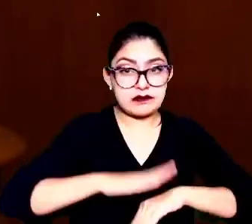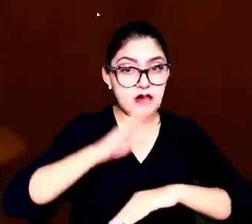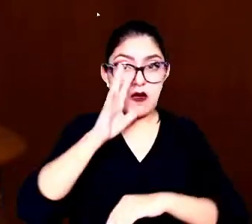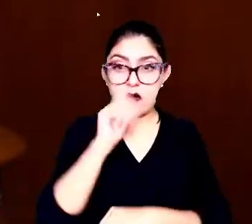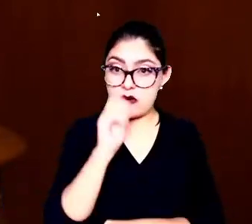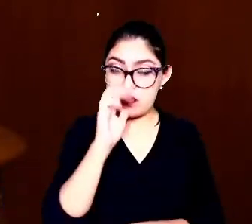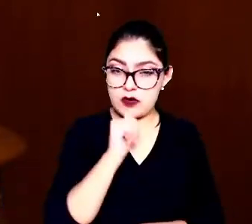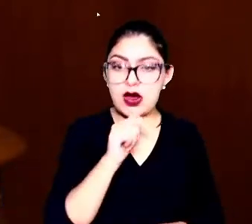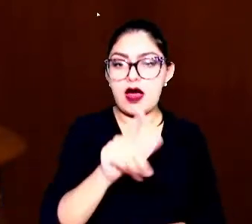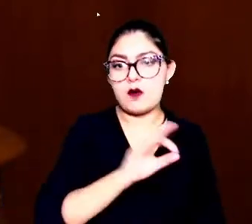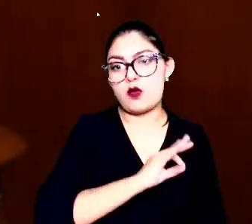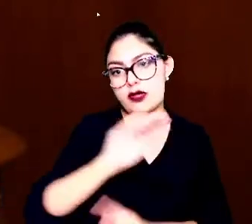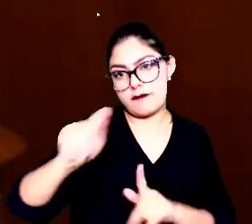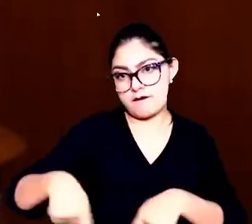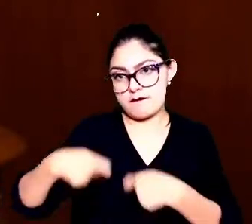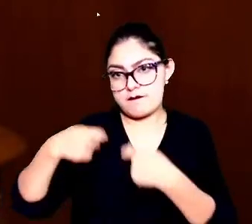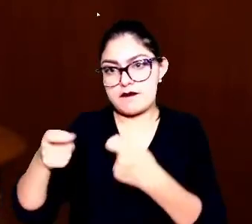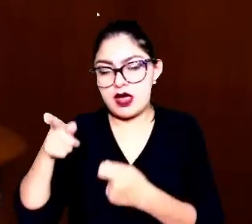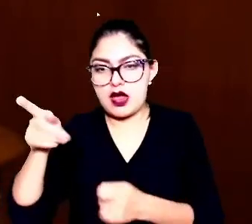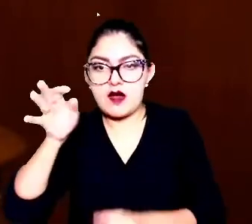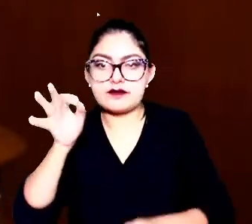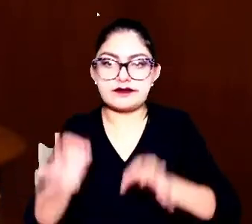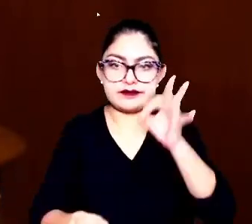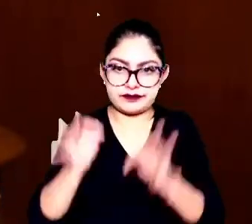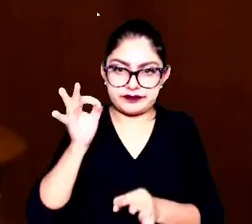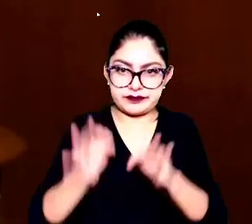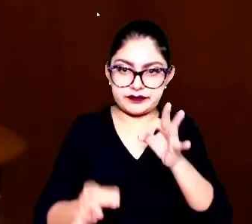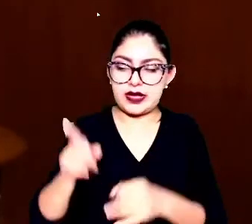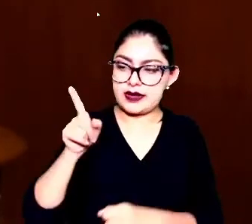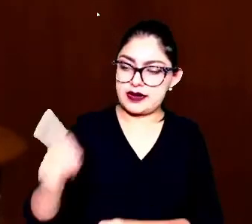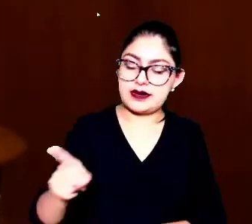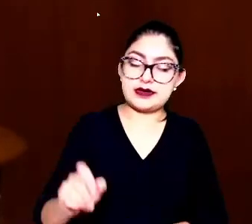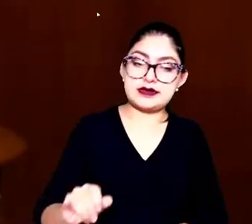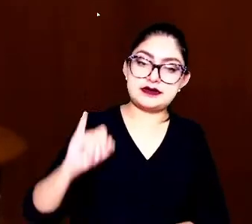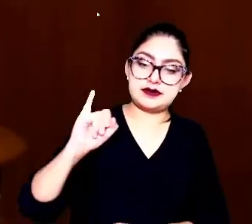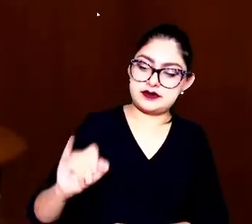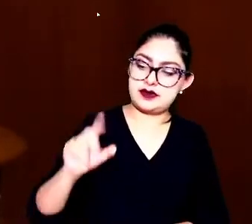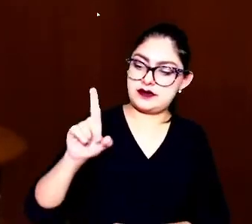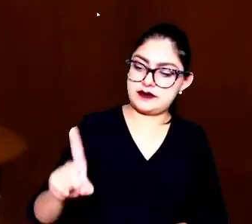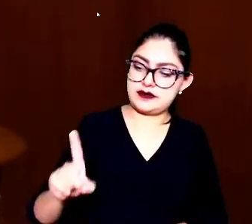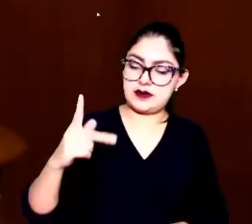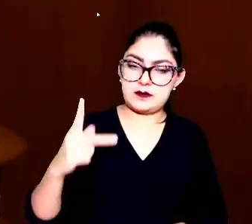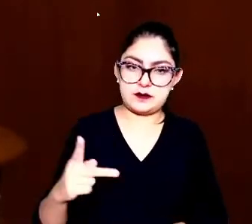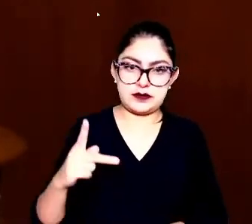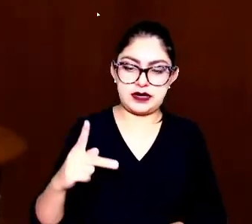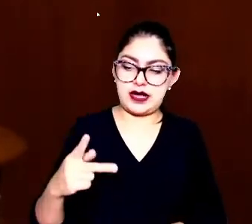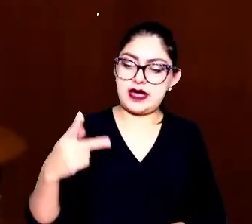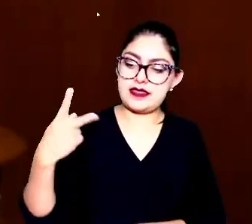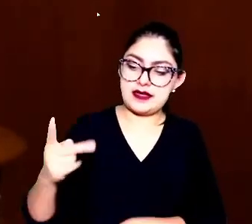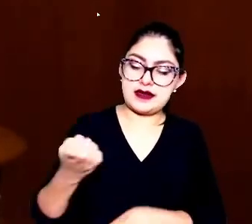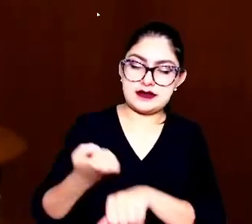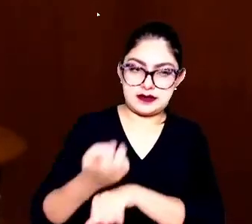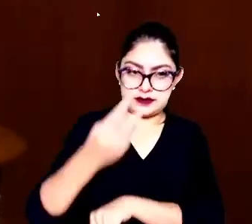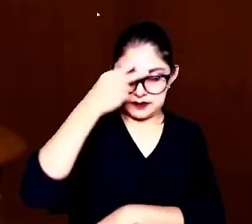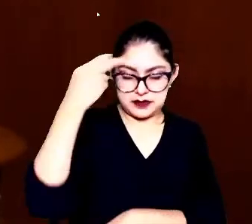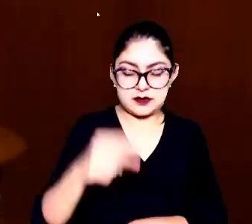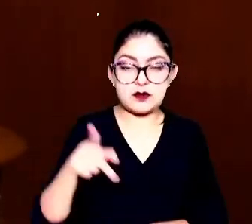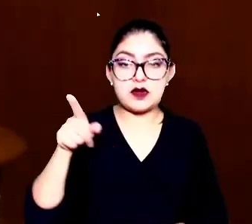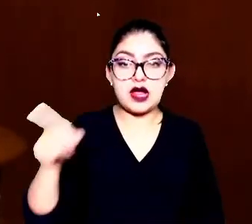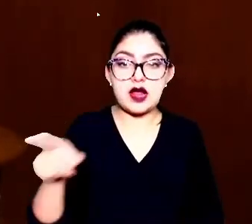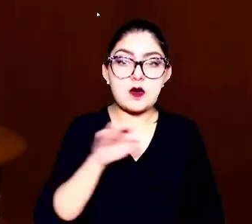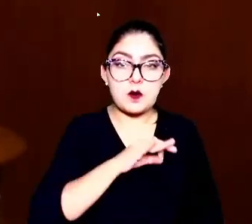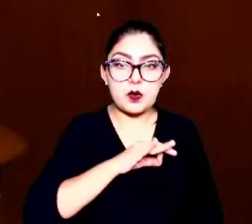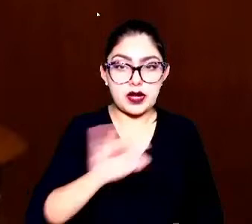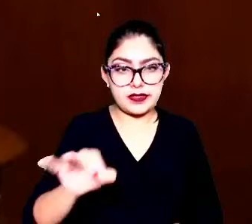en esta fase el instituto de la defensoría pública del Estado de México brinde el acompañamiento jurídico